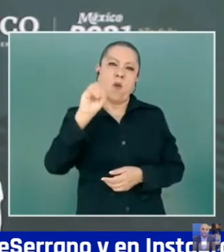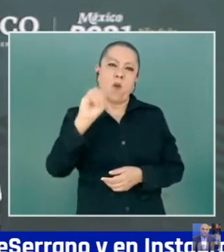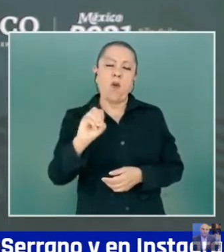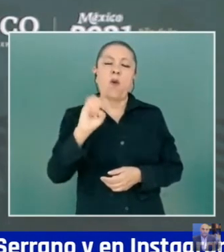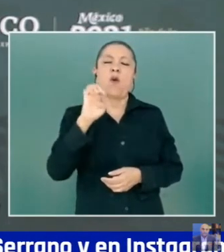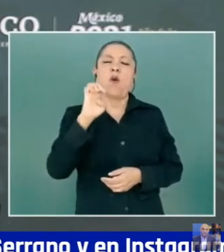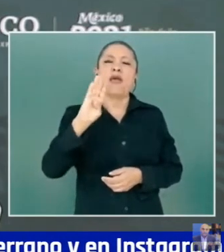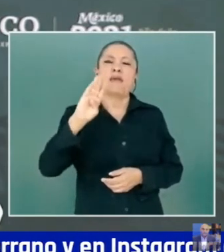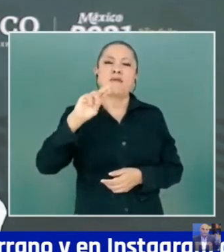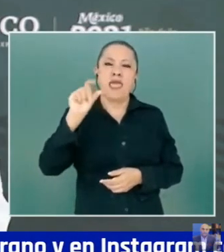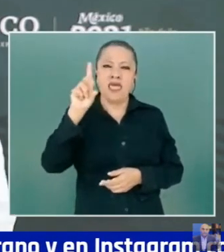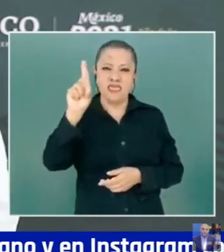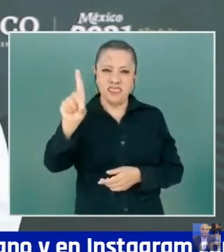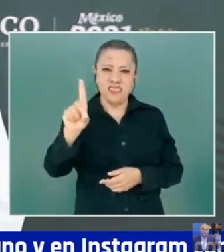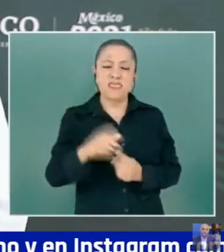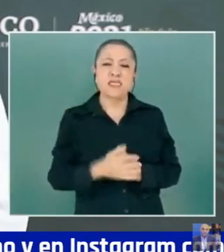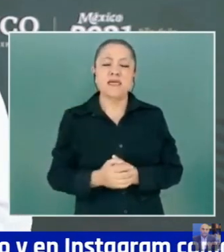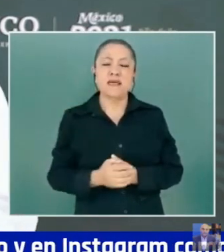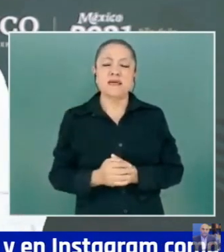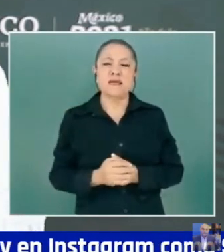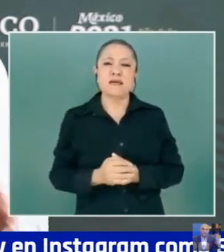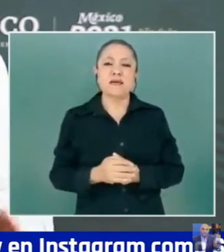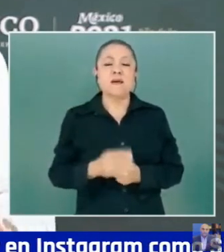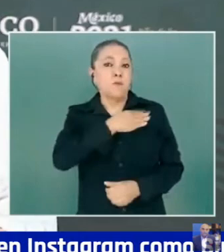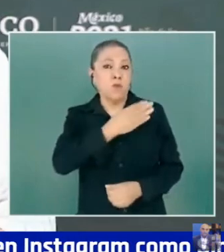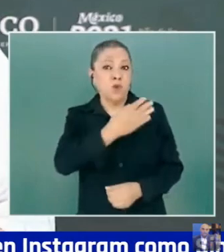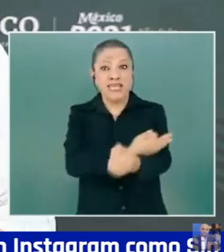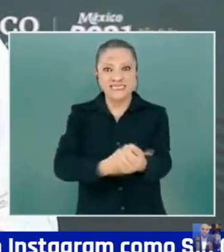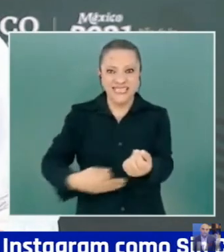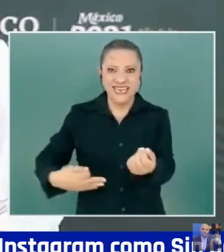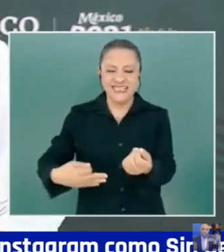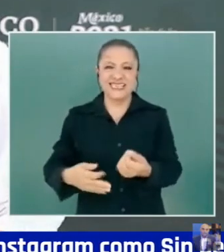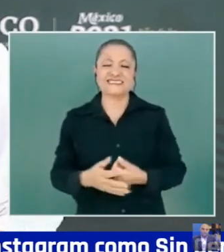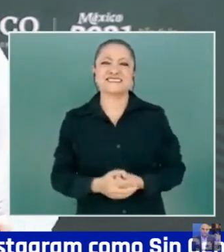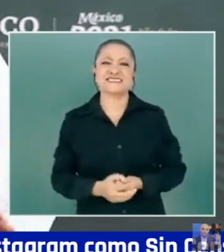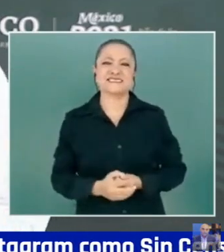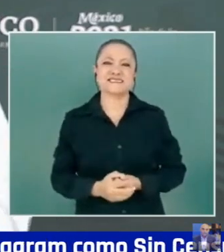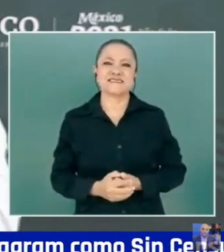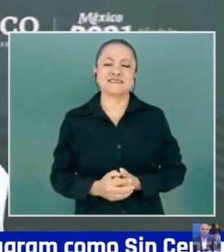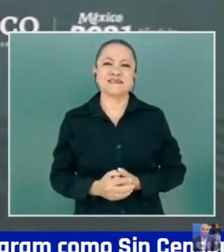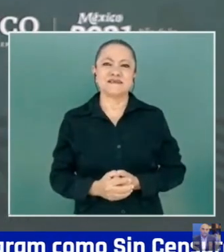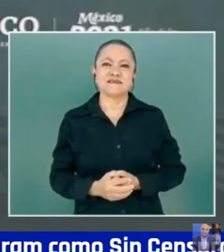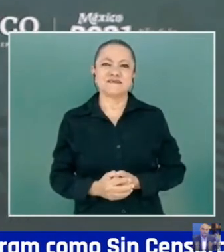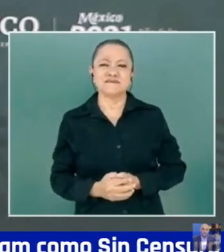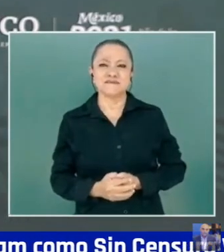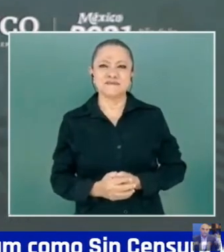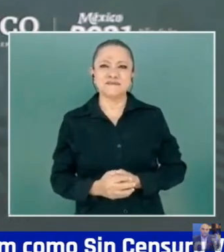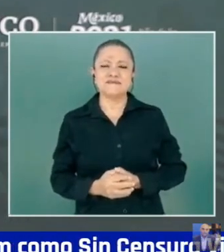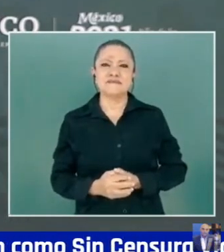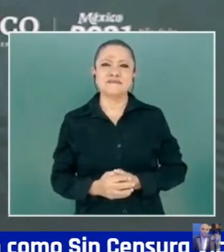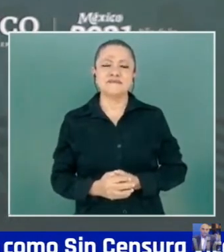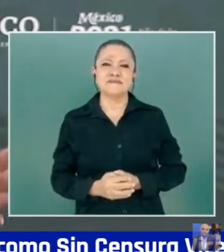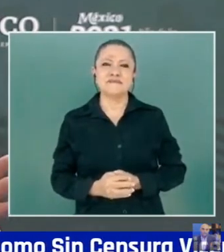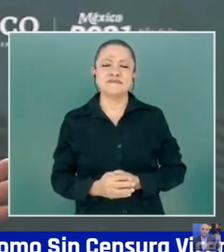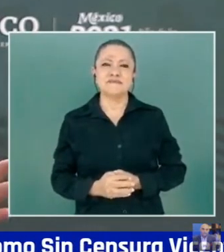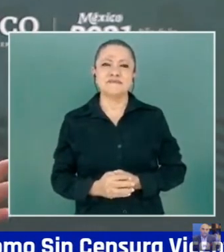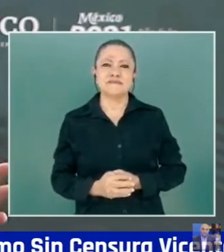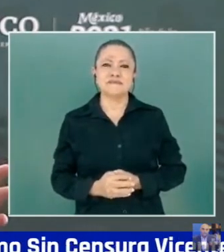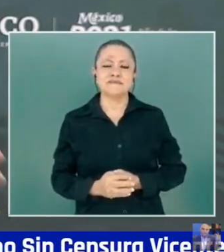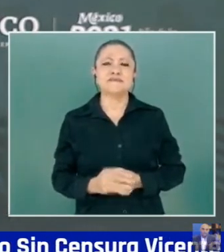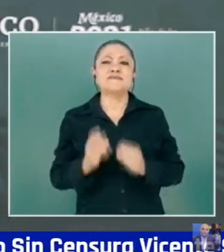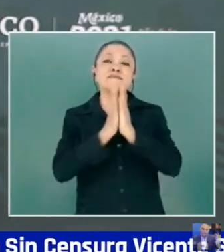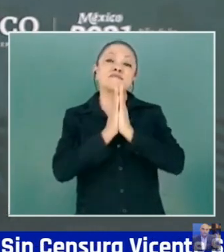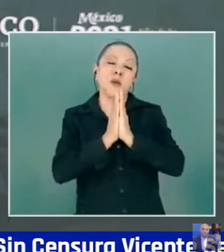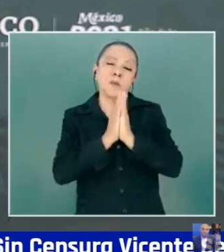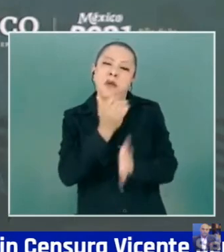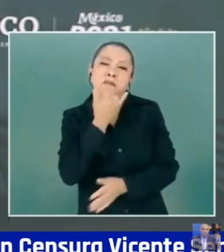otros invitados acá, muy buenas tardes, y por favor perdónenme con el español.